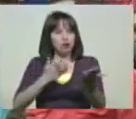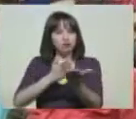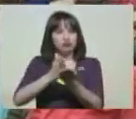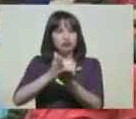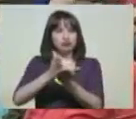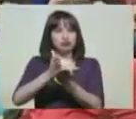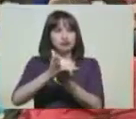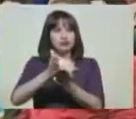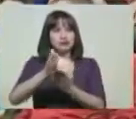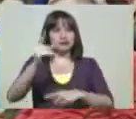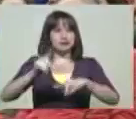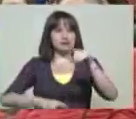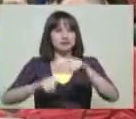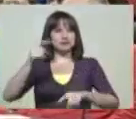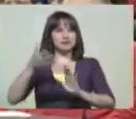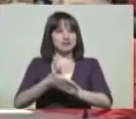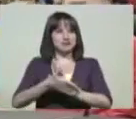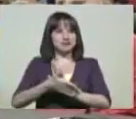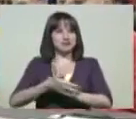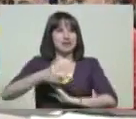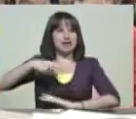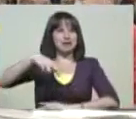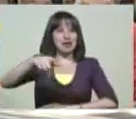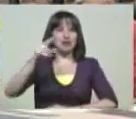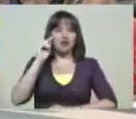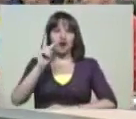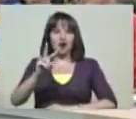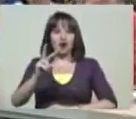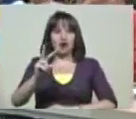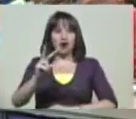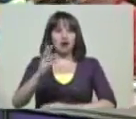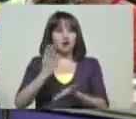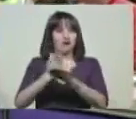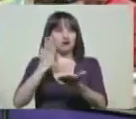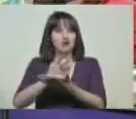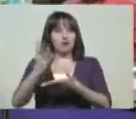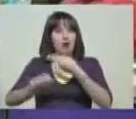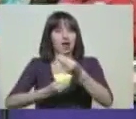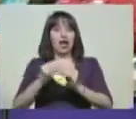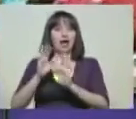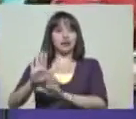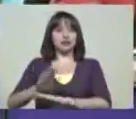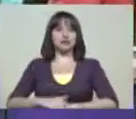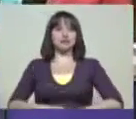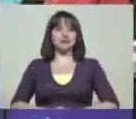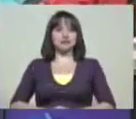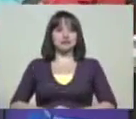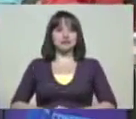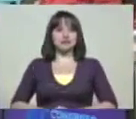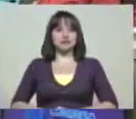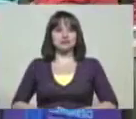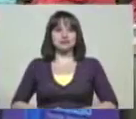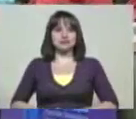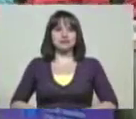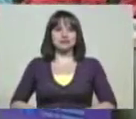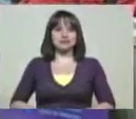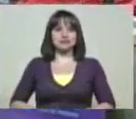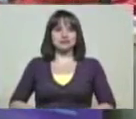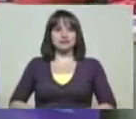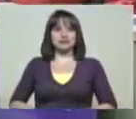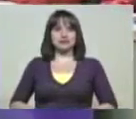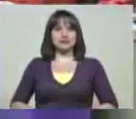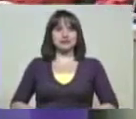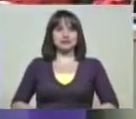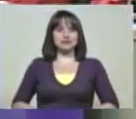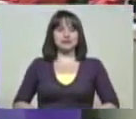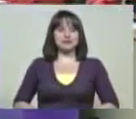caminando feliz porque siempre fui así yo sé bastante de eso verdad fernando